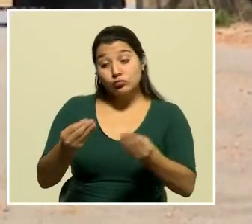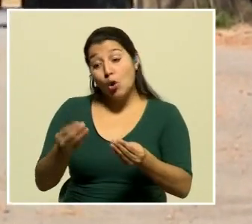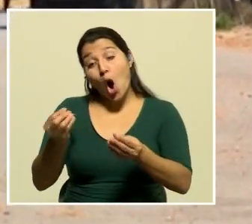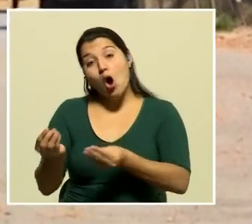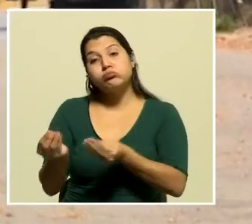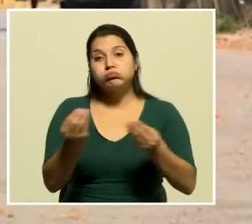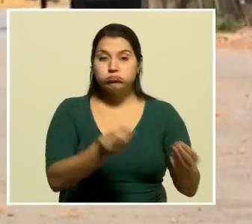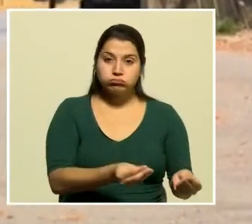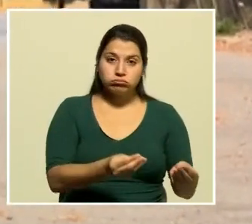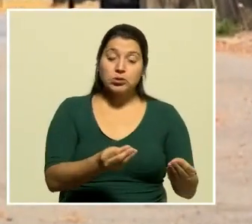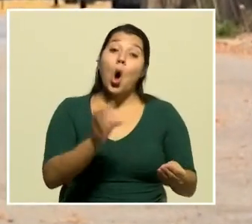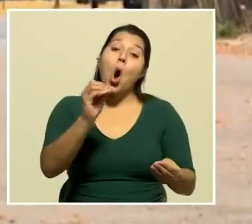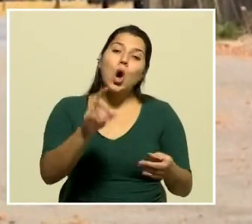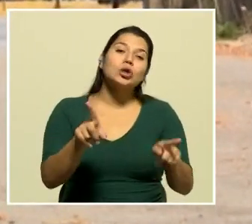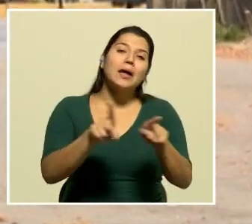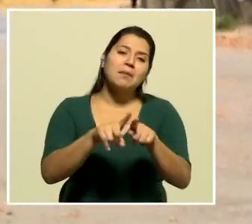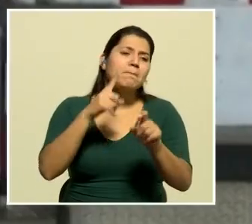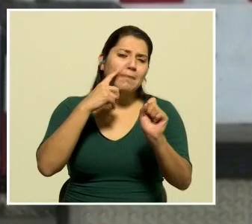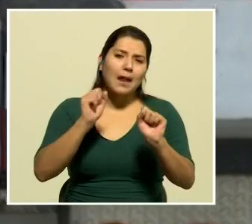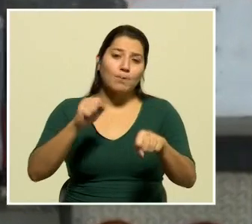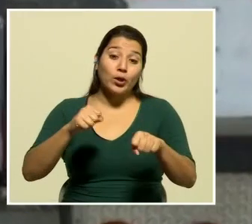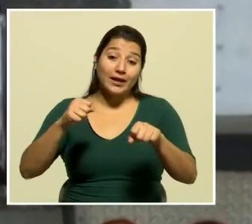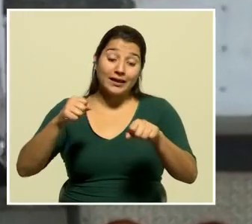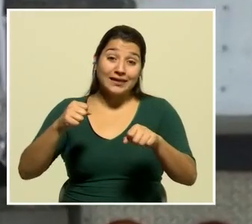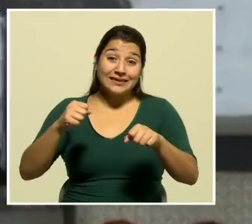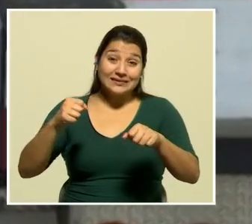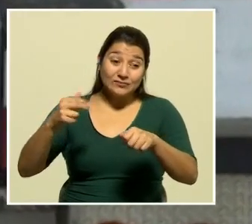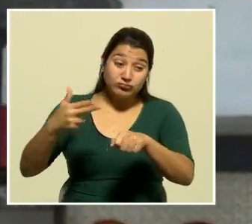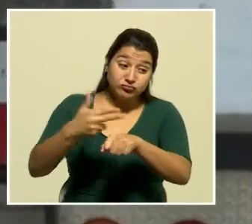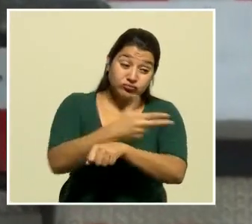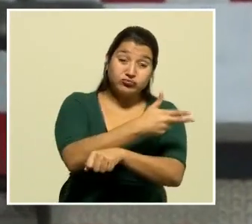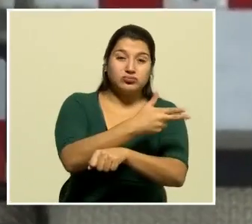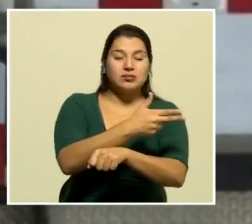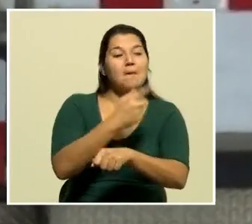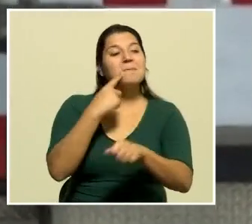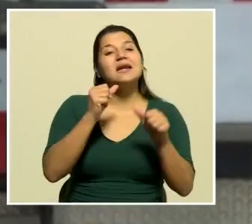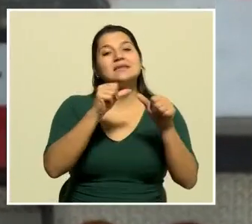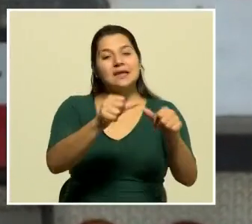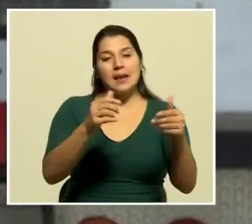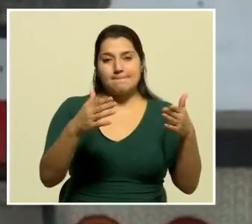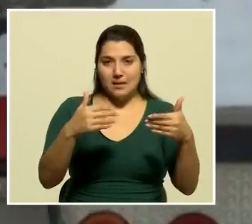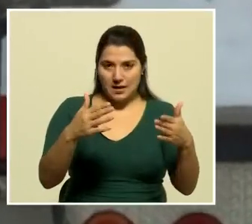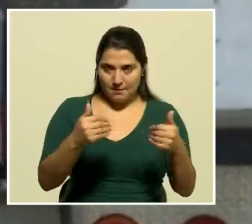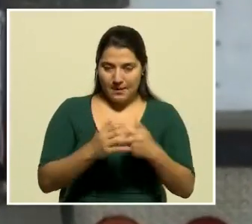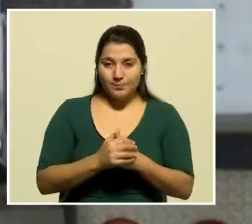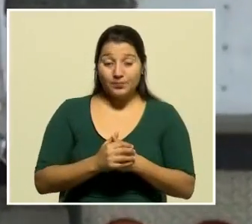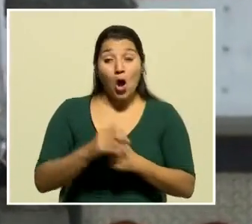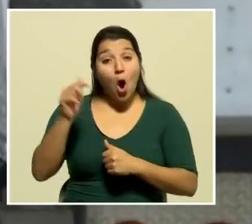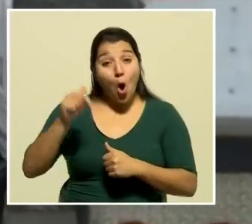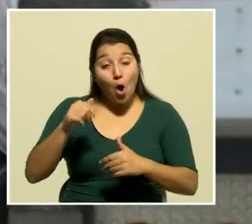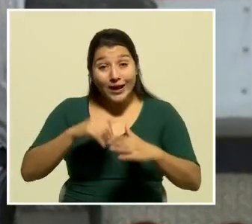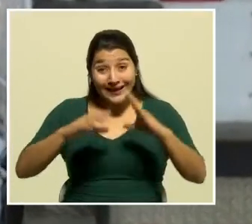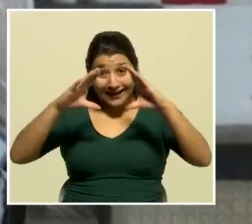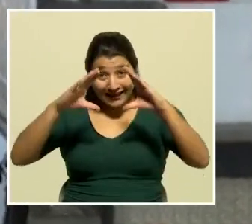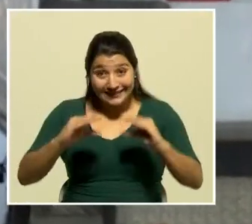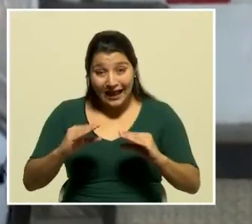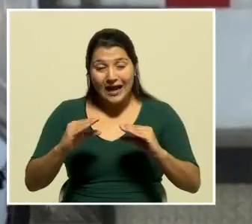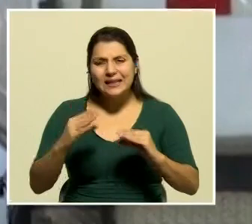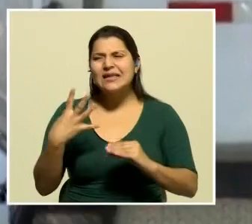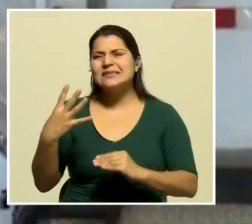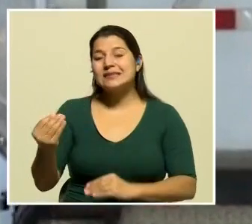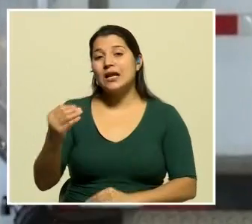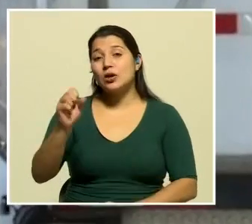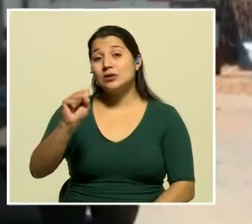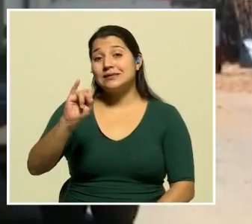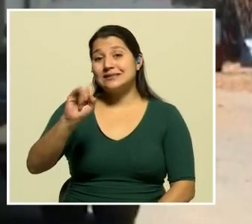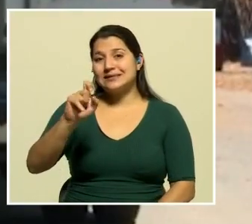o simplemente para atravesar territorio nacional como su ruta de paso. Esta tarde, bajo estos controles, salieron de Zigzaola